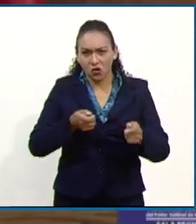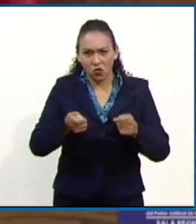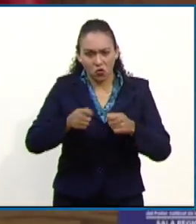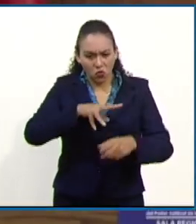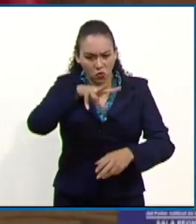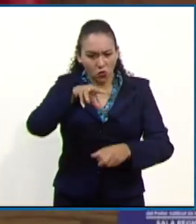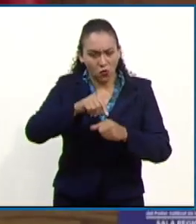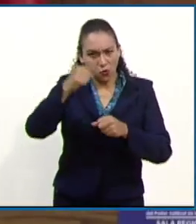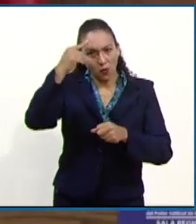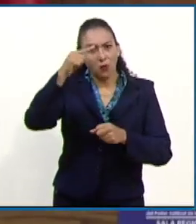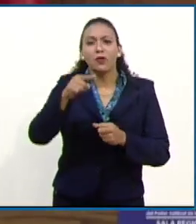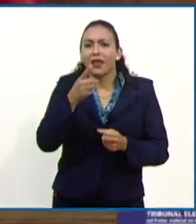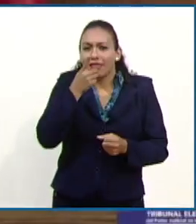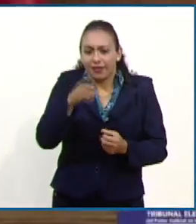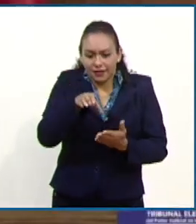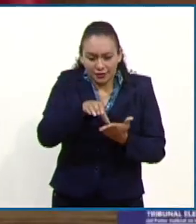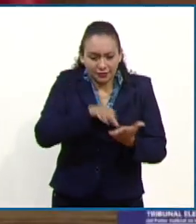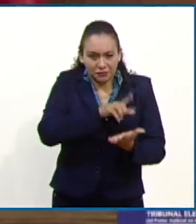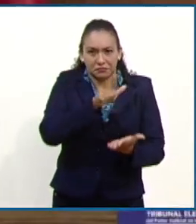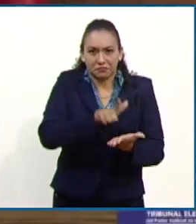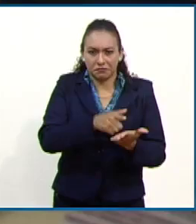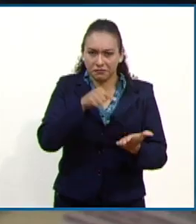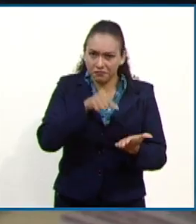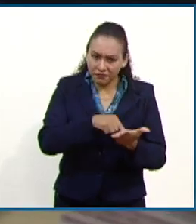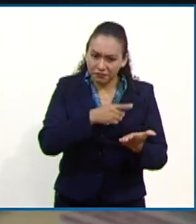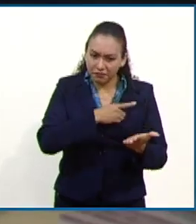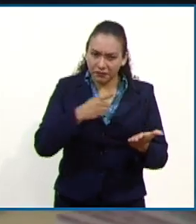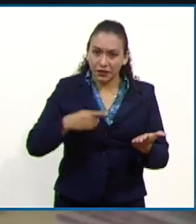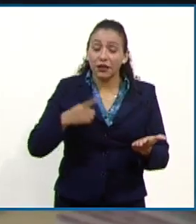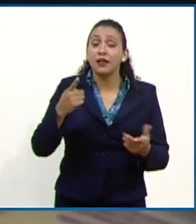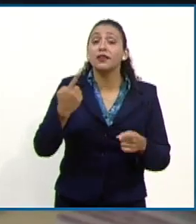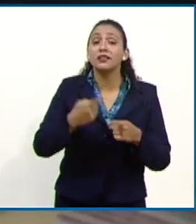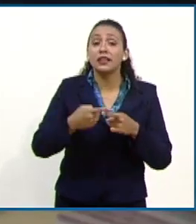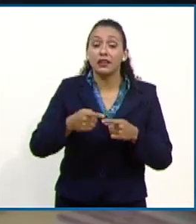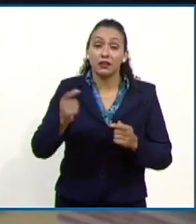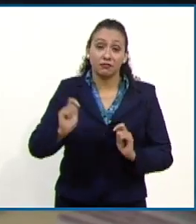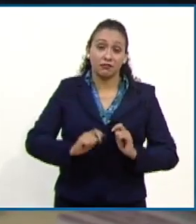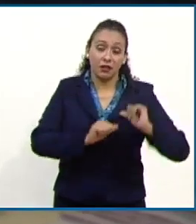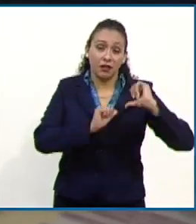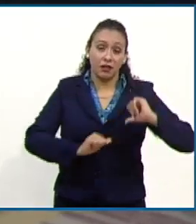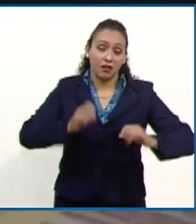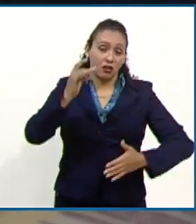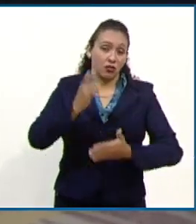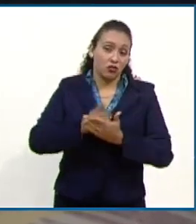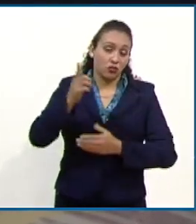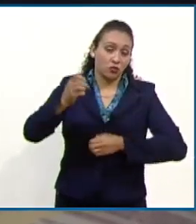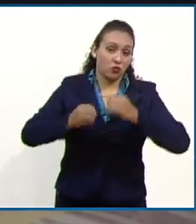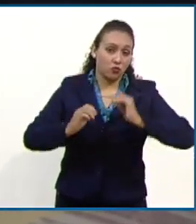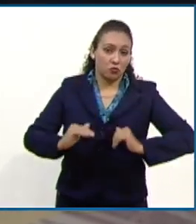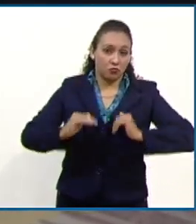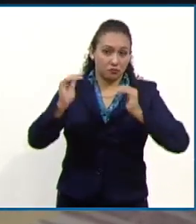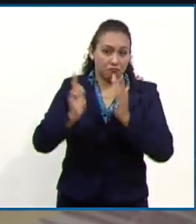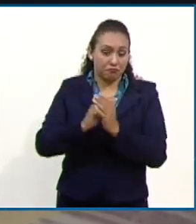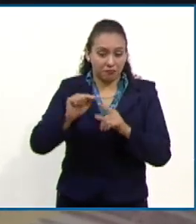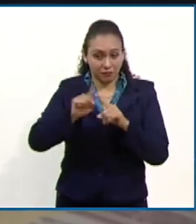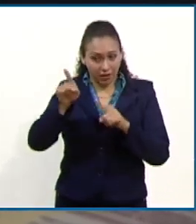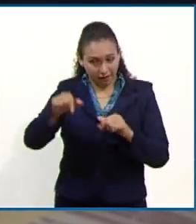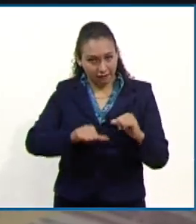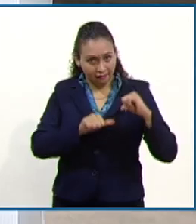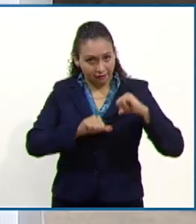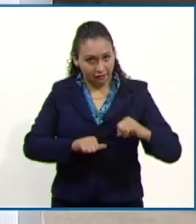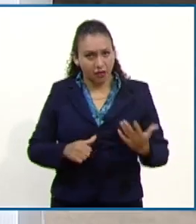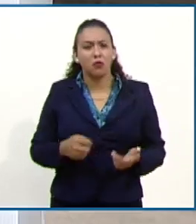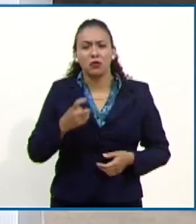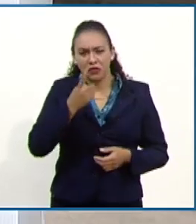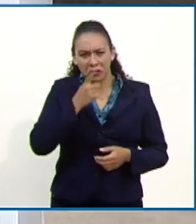de constitucionalidad, facultad que solo compete a la Suprema Corte, motivo por el cual confirmó la asignación de las diputaciones